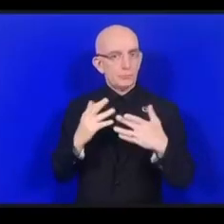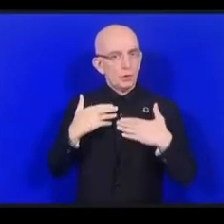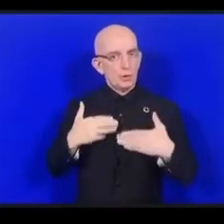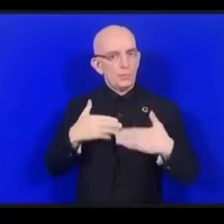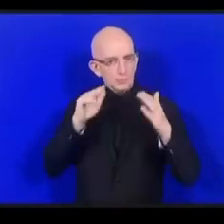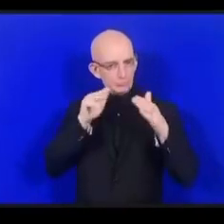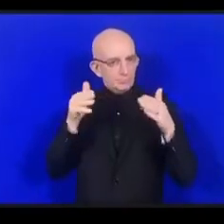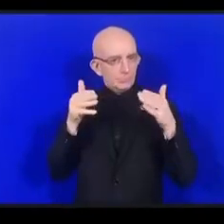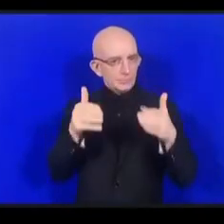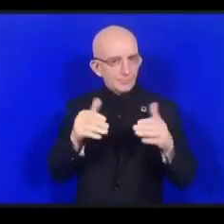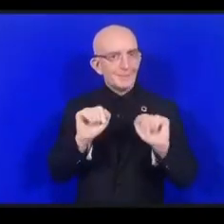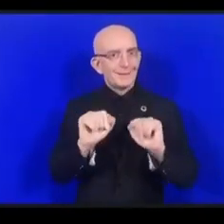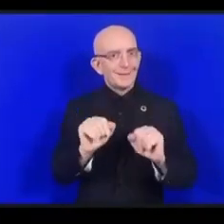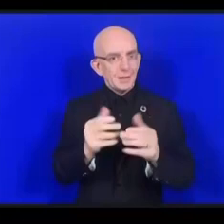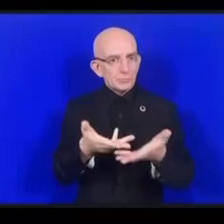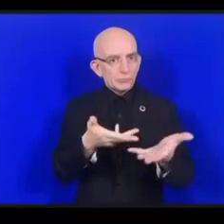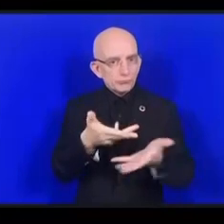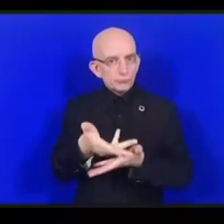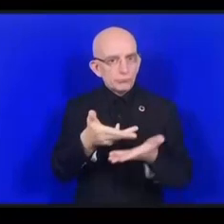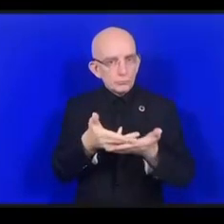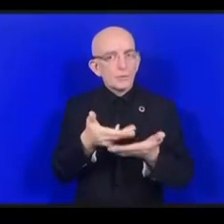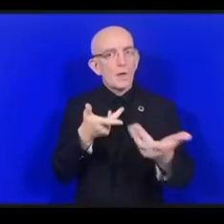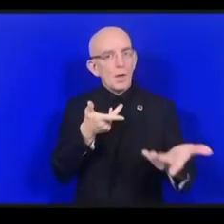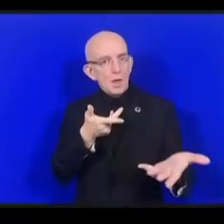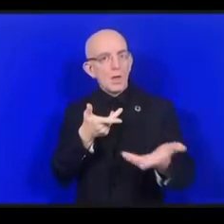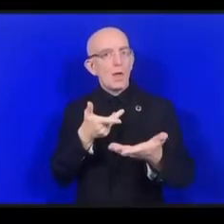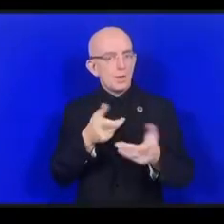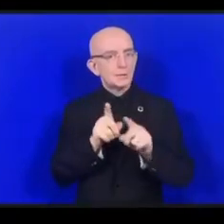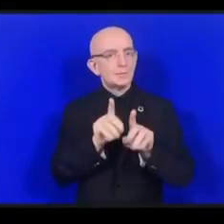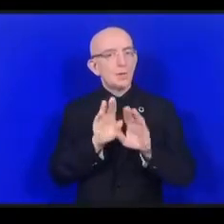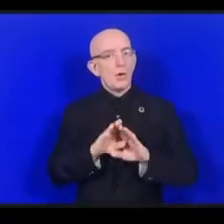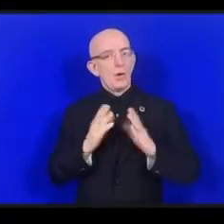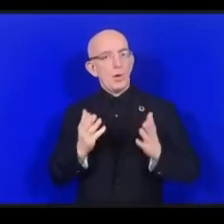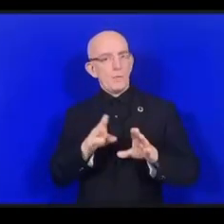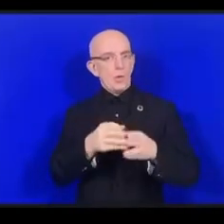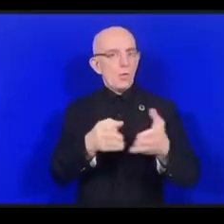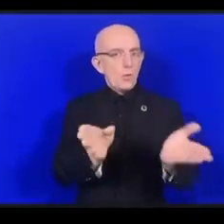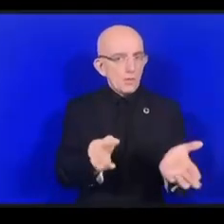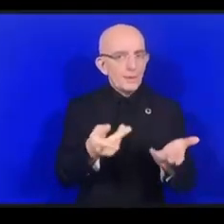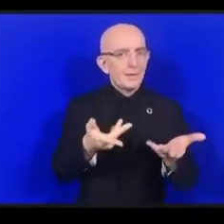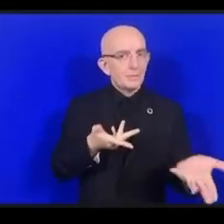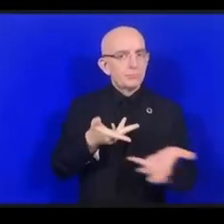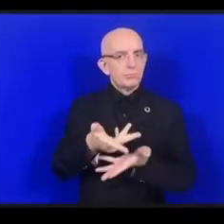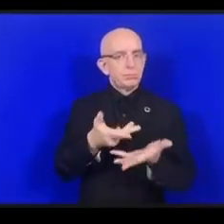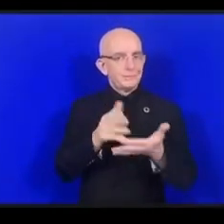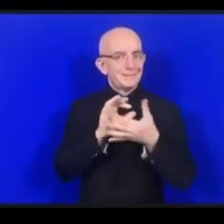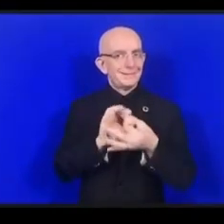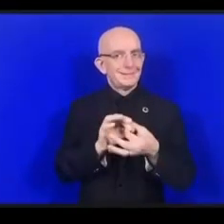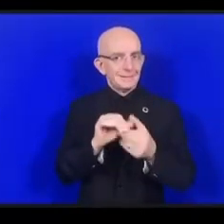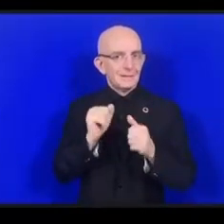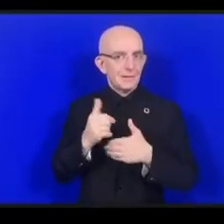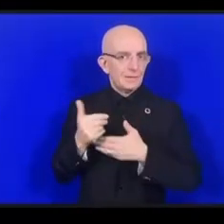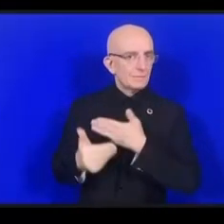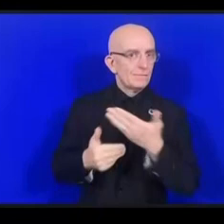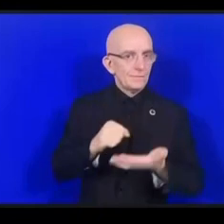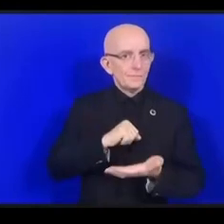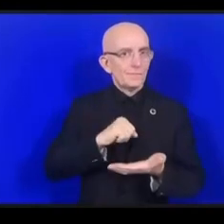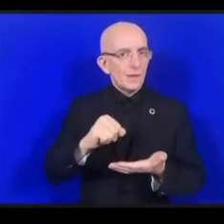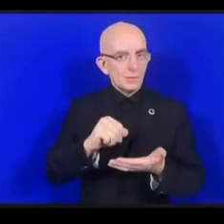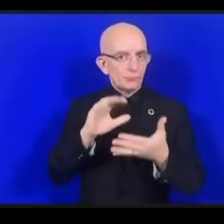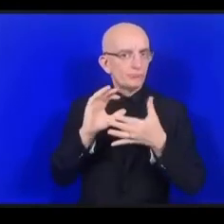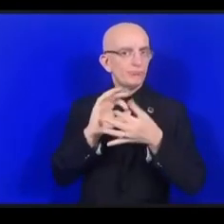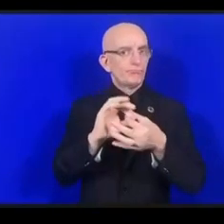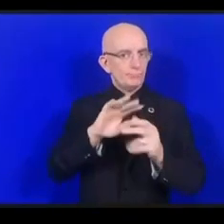ods bueno Sí hemos estado trabajando en el internet de las cosas ya desde hace tiempo cuando lación coalición